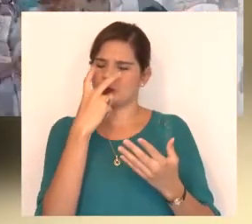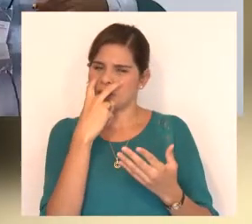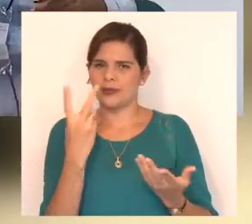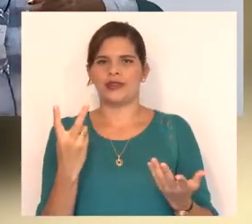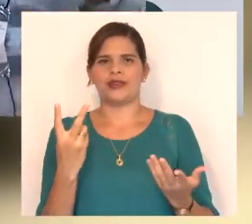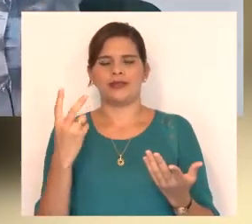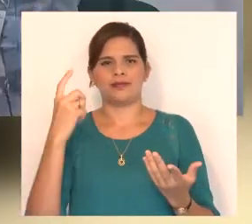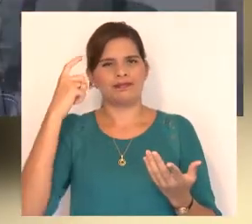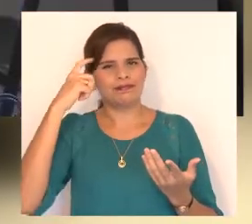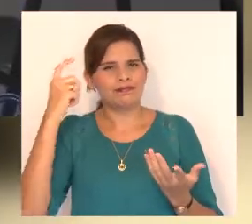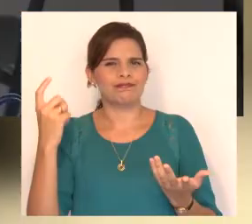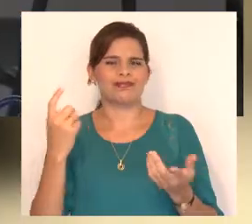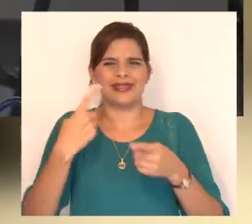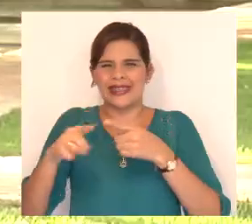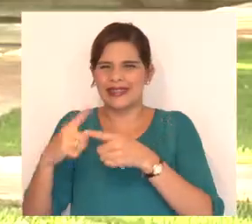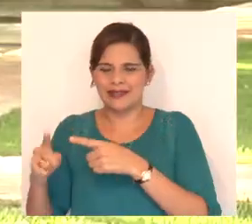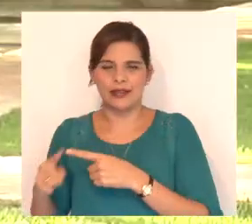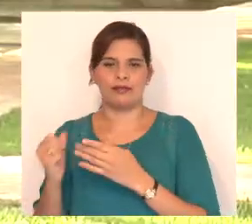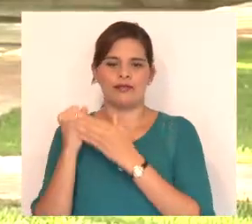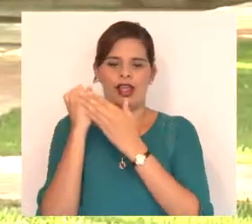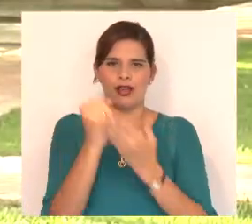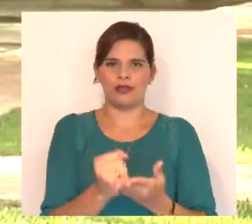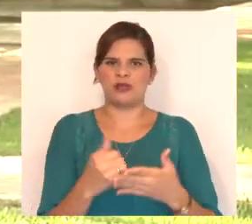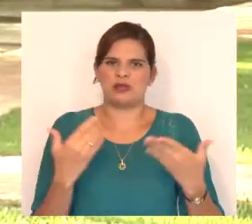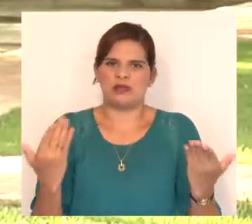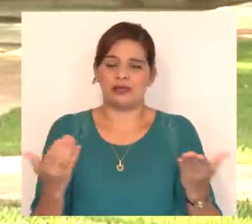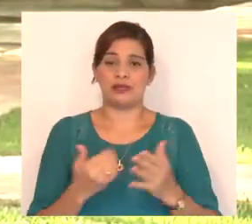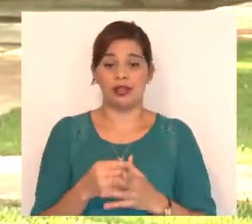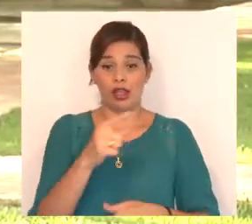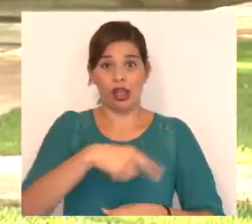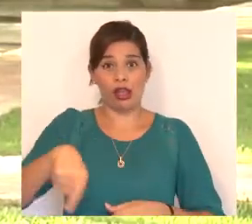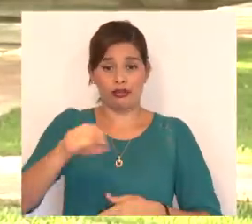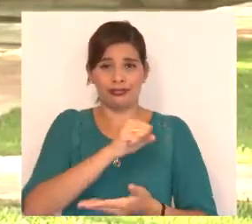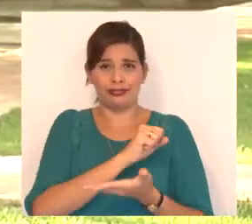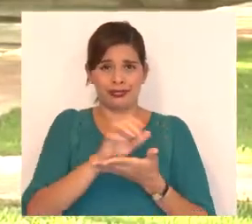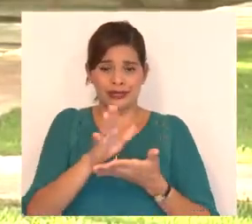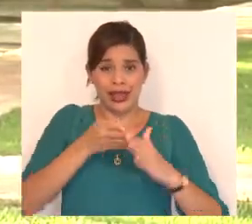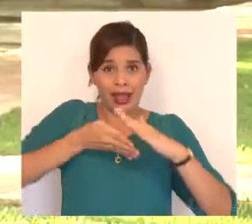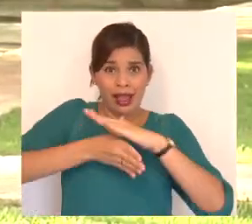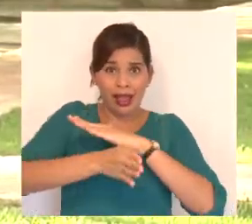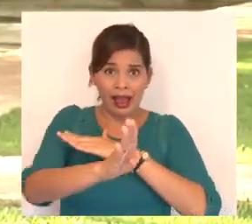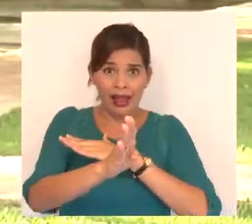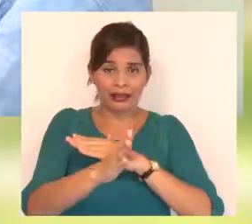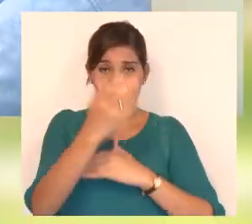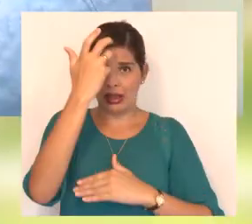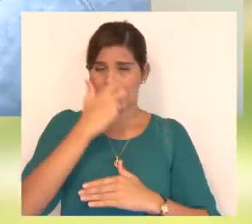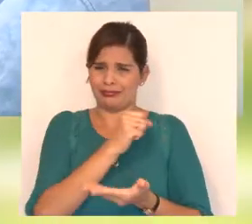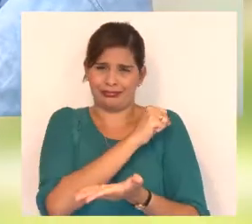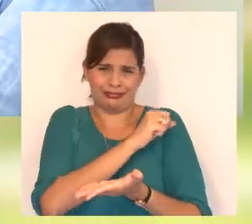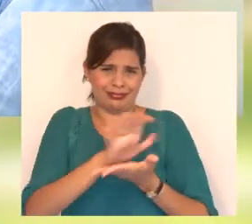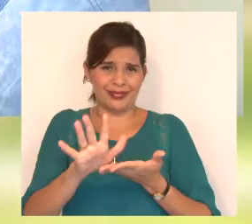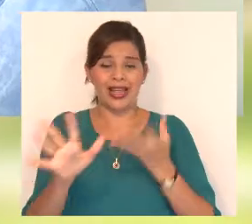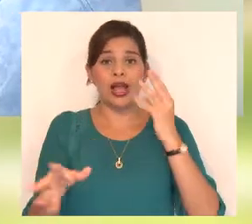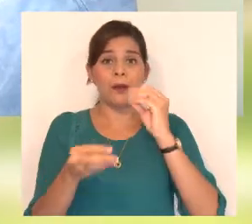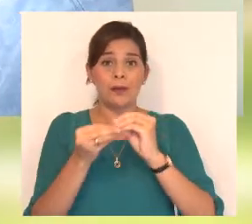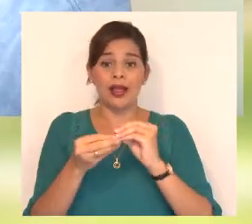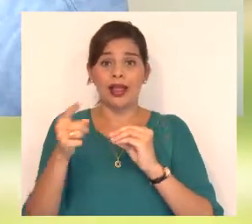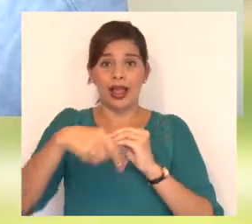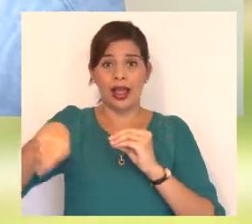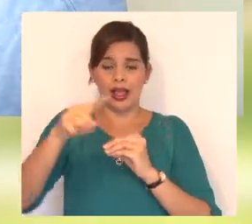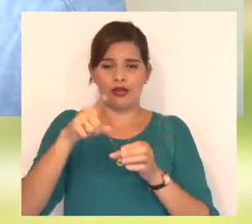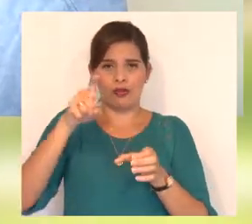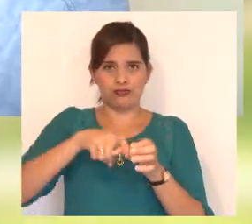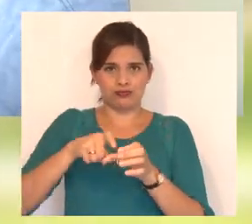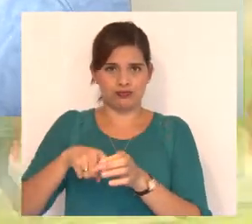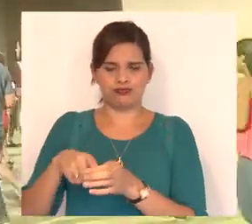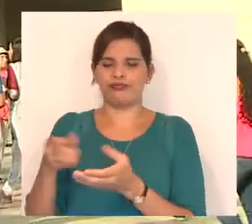sensoriales, mentales o múltiples. Por esta vía, los chicos no pagarán inscripción para presentar el examen de admisión y serán incluidos preferencialmente en los